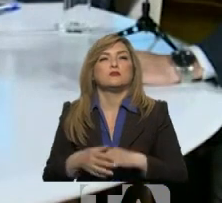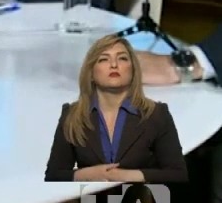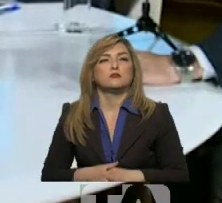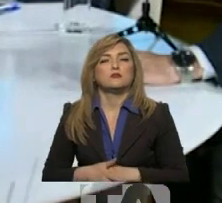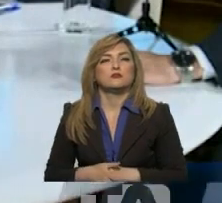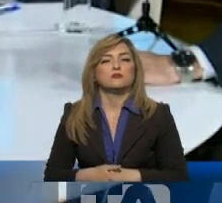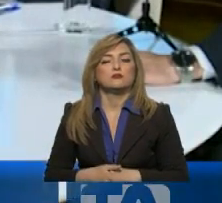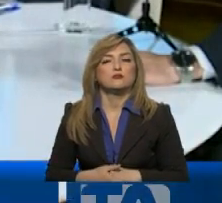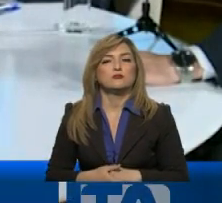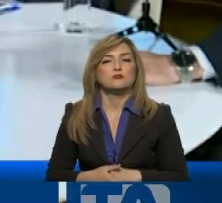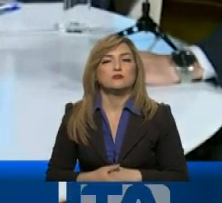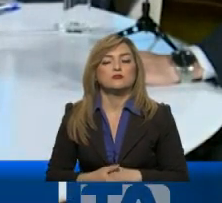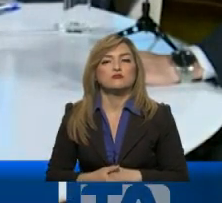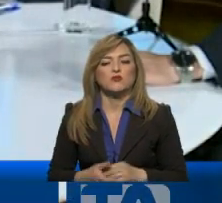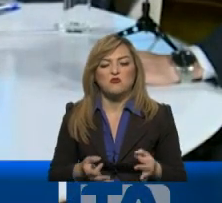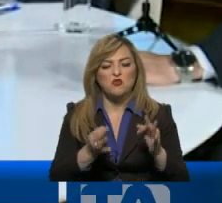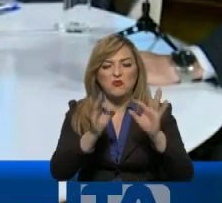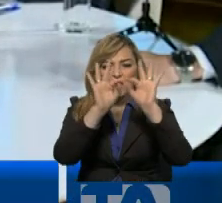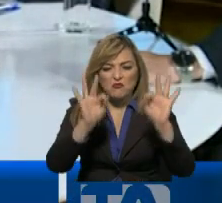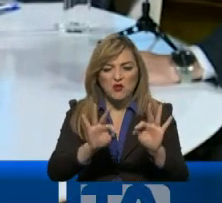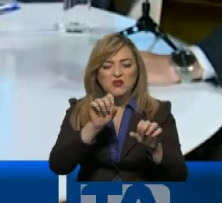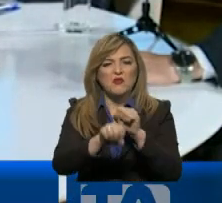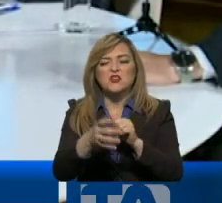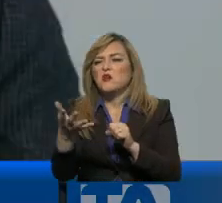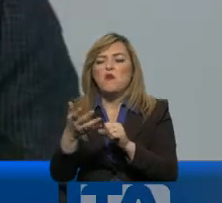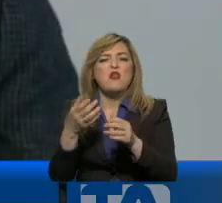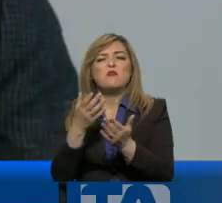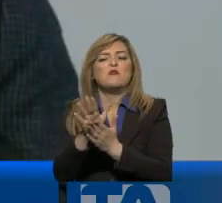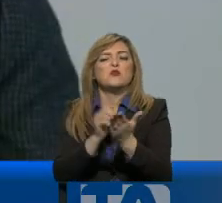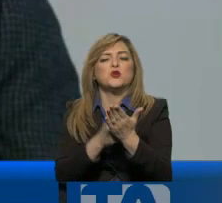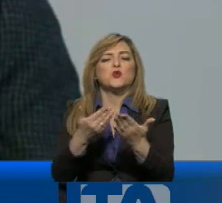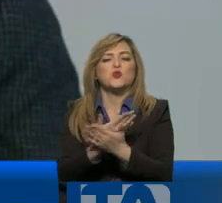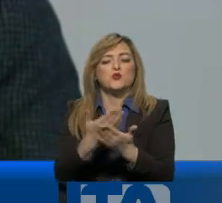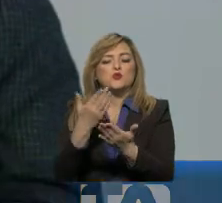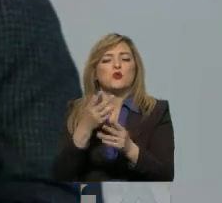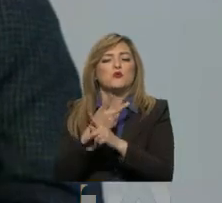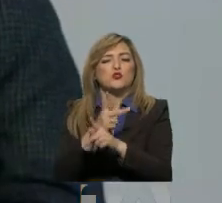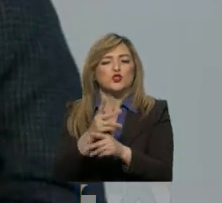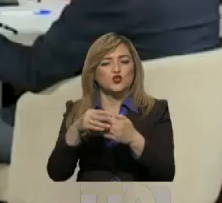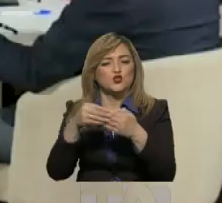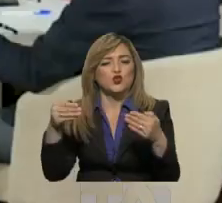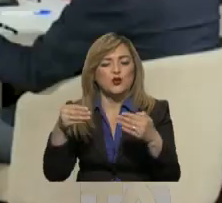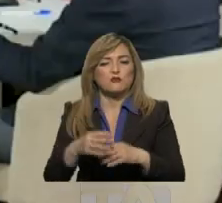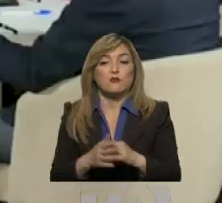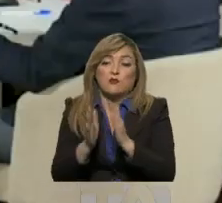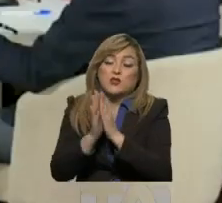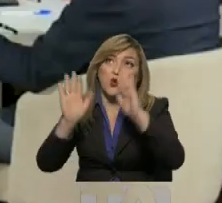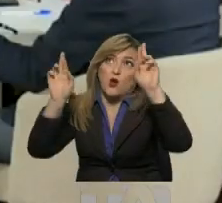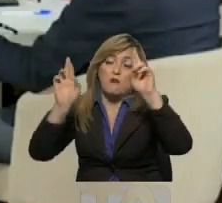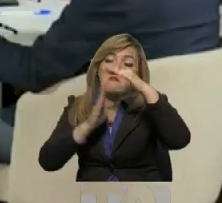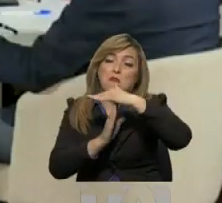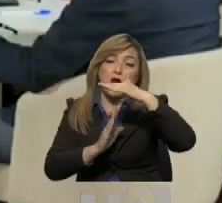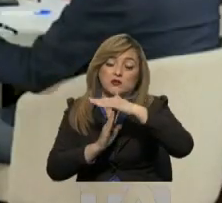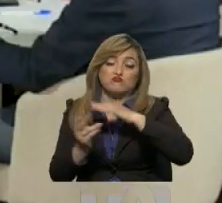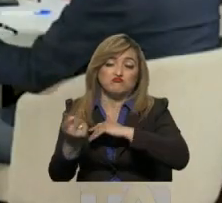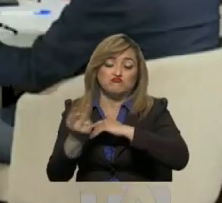que tiene defectos de forma? ¿Qué les parece a ustedes que tiene defectos de fondo? Y solo lograr que salga humo blanco. El primer mandatario dice